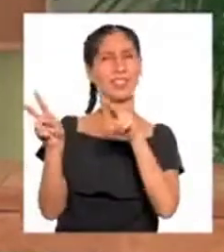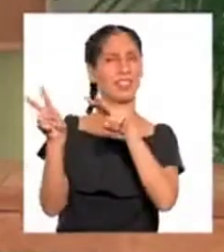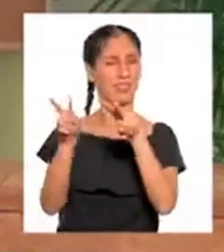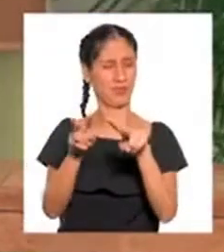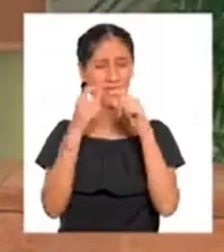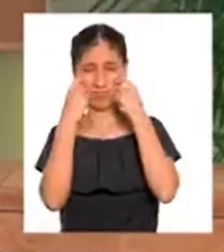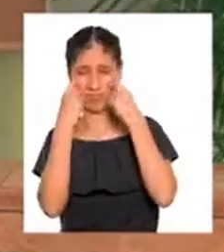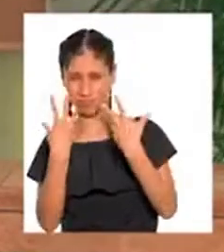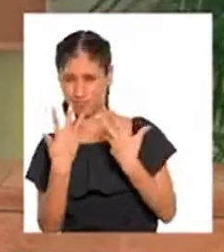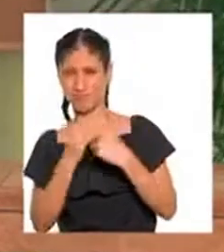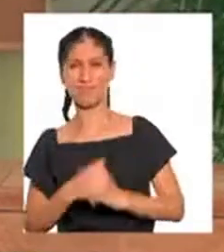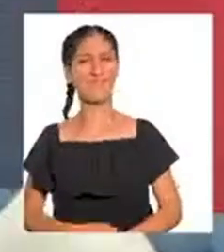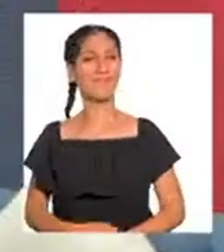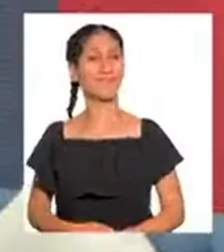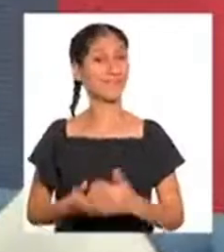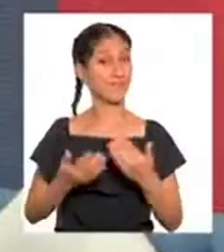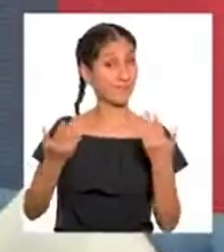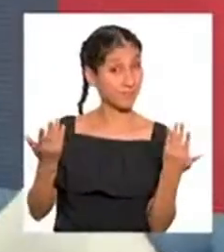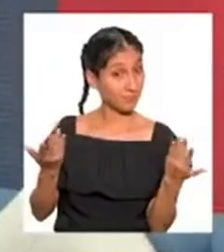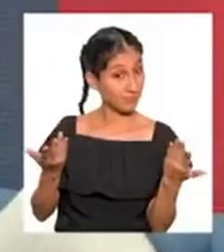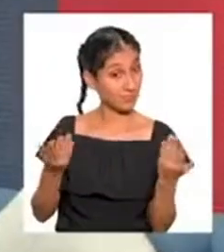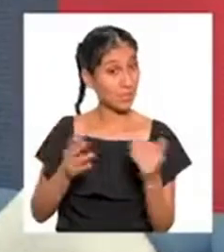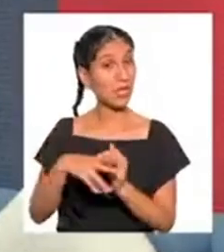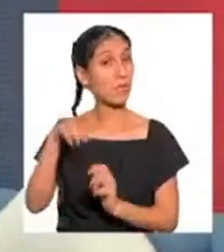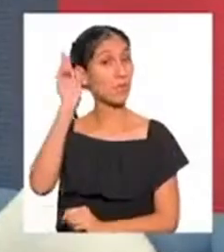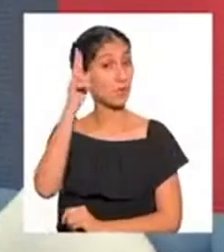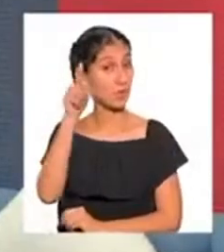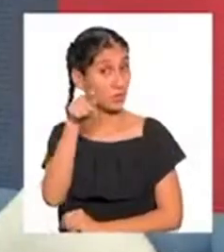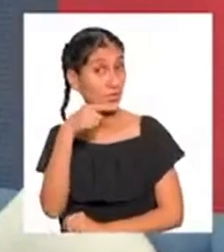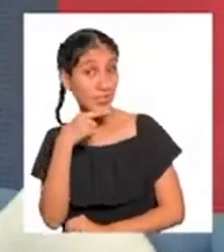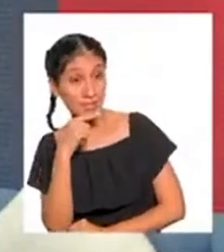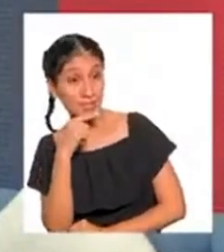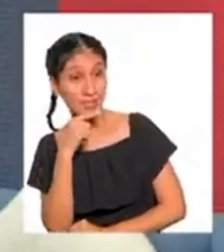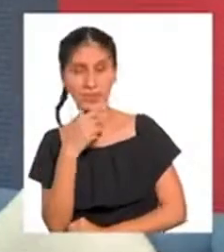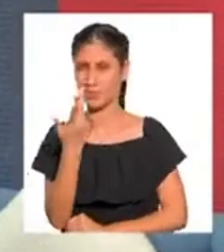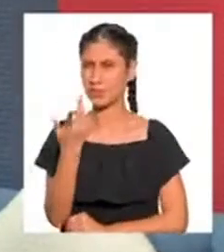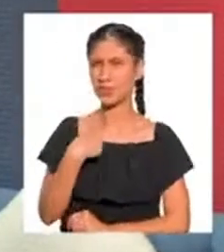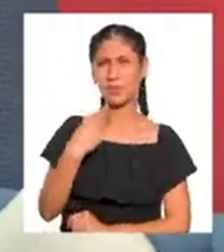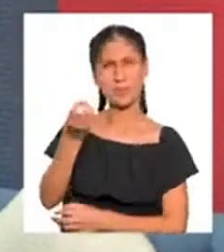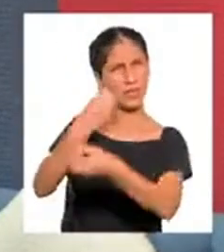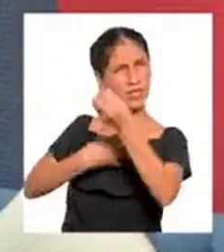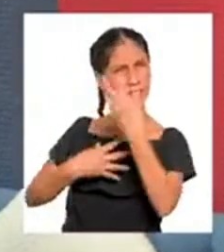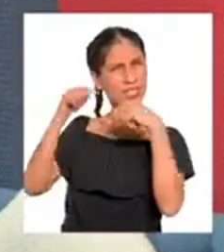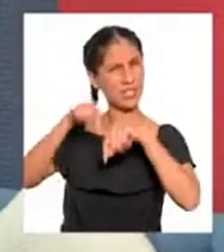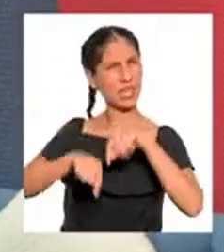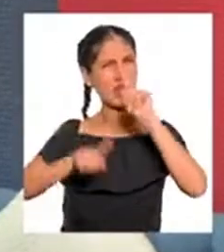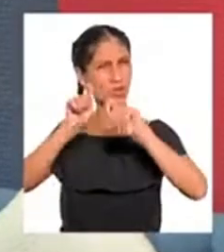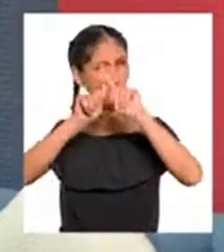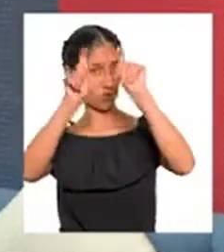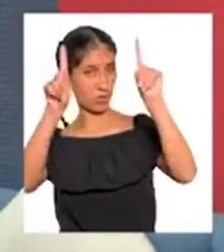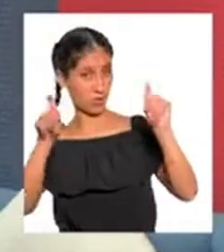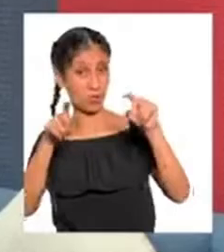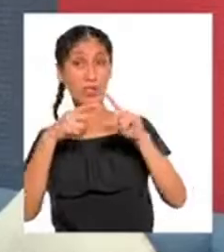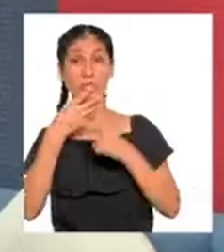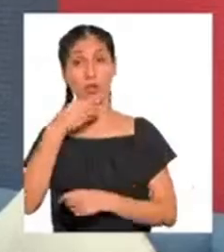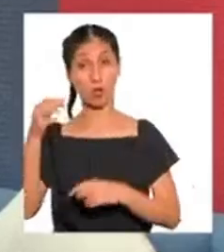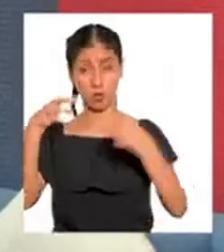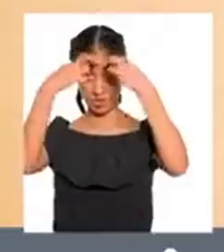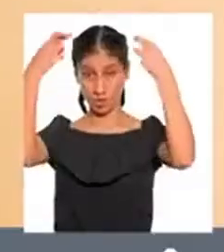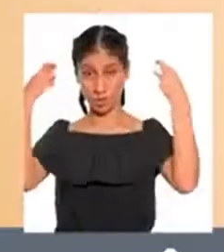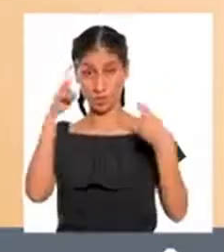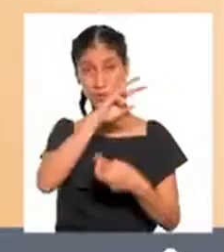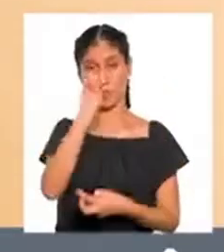muy enriquecedor escucharlo. Profesor, ¿está por ahí? Me comentan que tenemos algunas preguntas de la promo